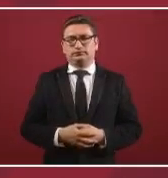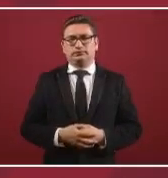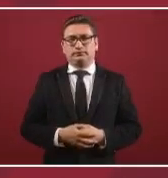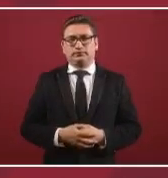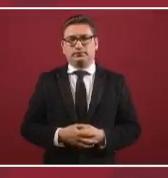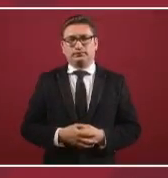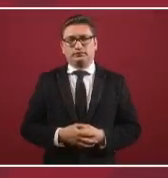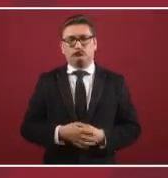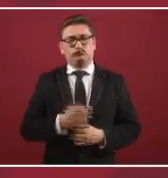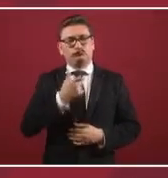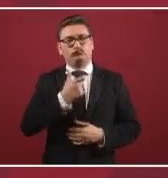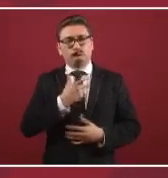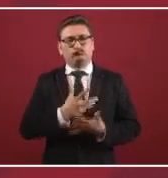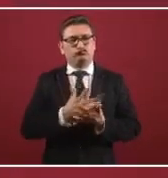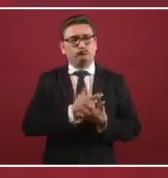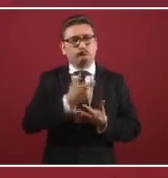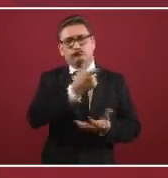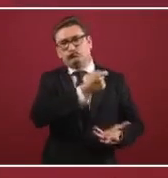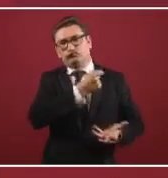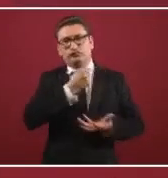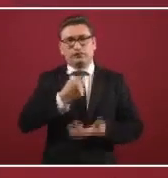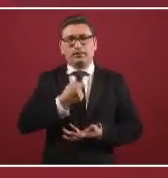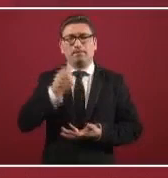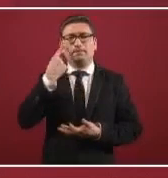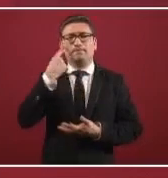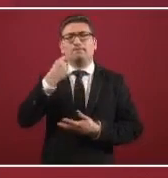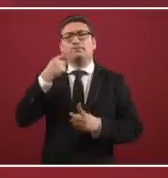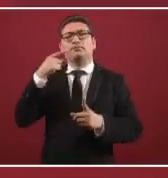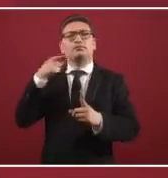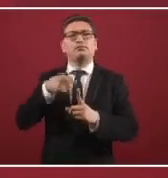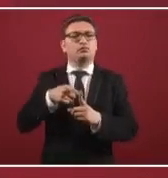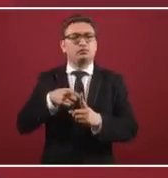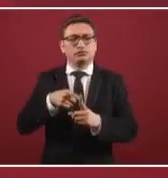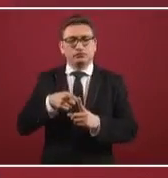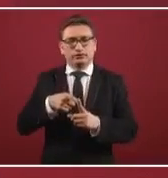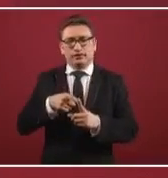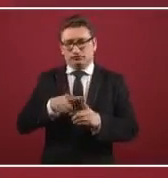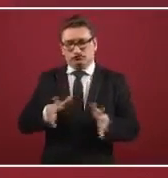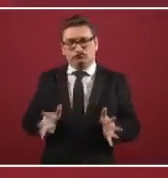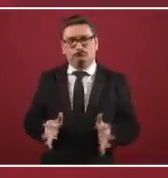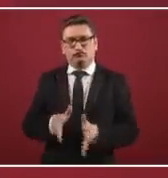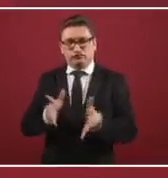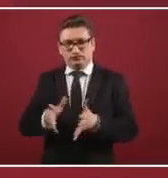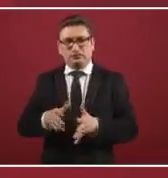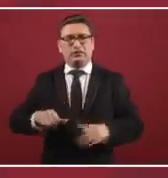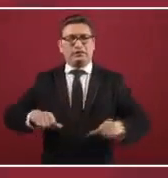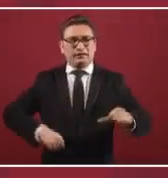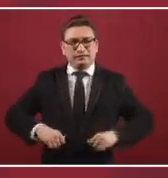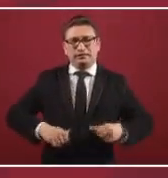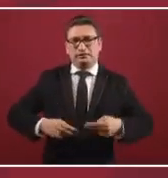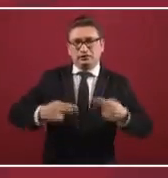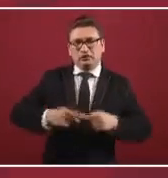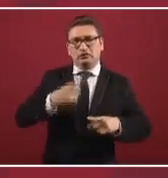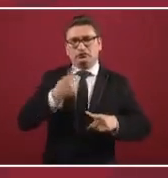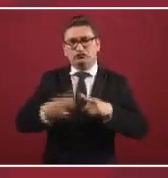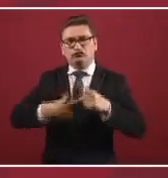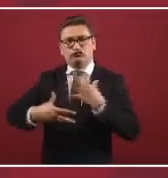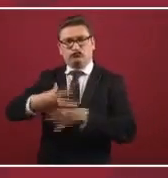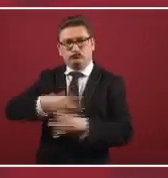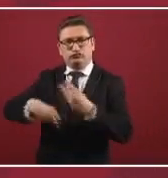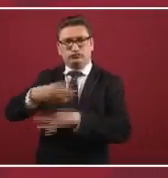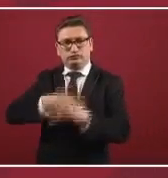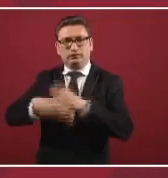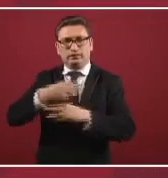lleguen los fondos con el propósito de impulsar actividades productivas y de crear